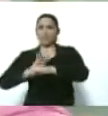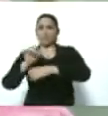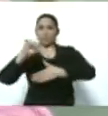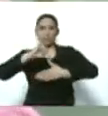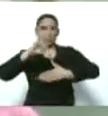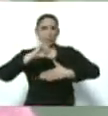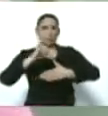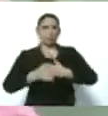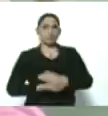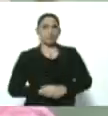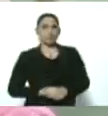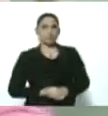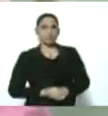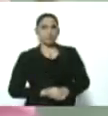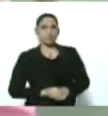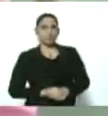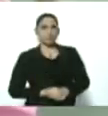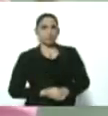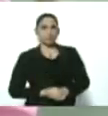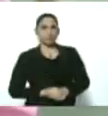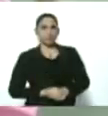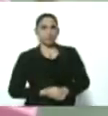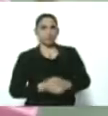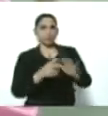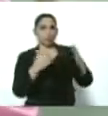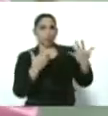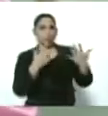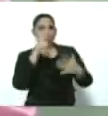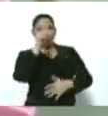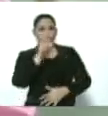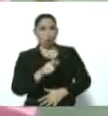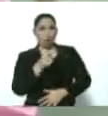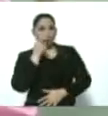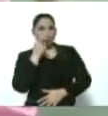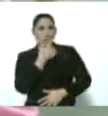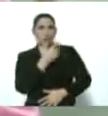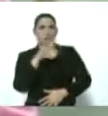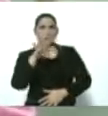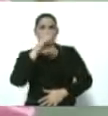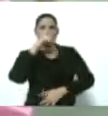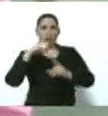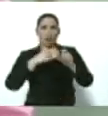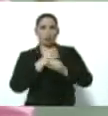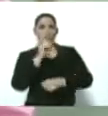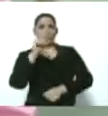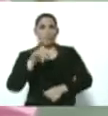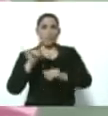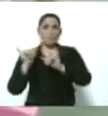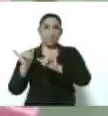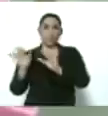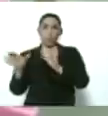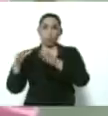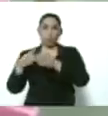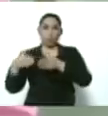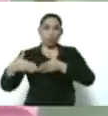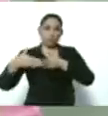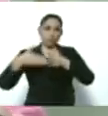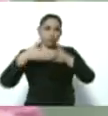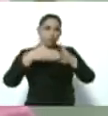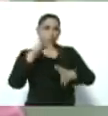Sudamérica. El caso número 11 es un hombre de 35 años, venía también en este mismo grupo de San Gabriel,